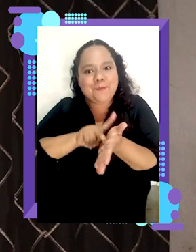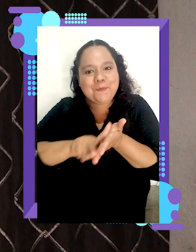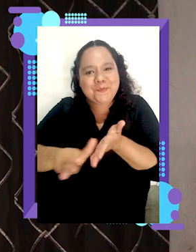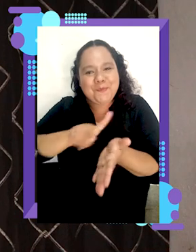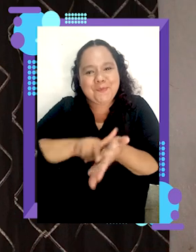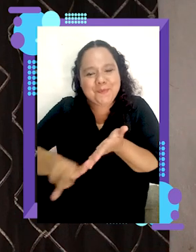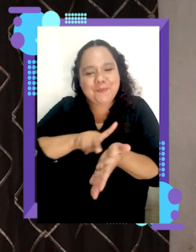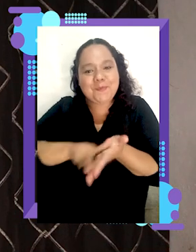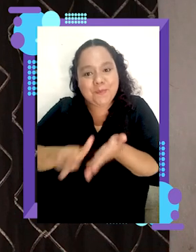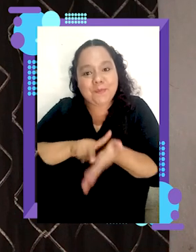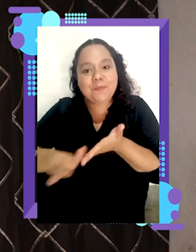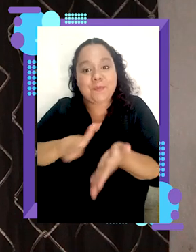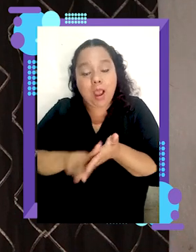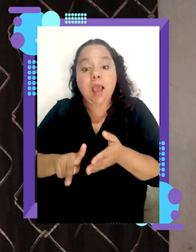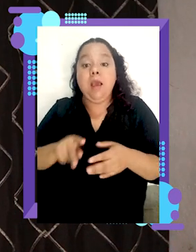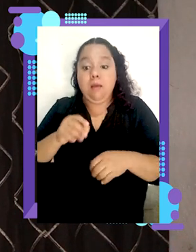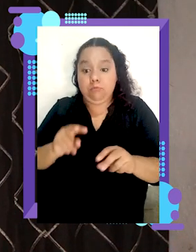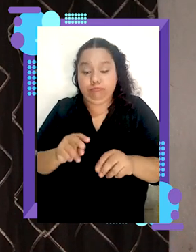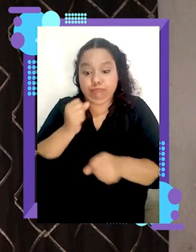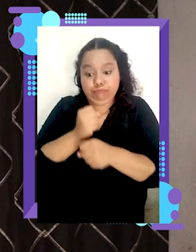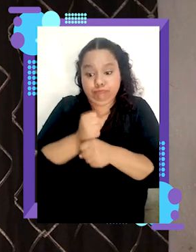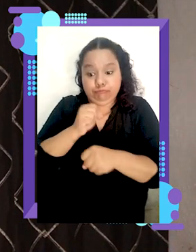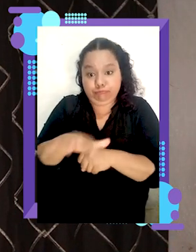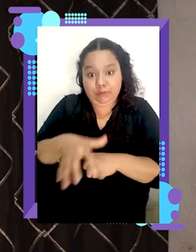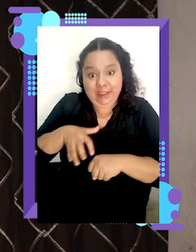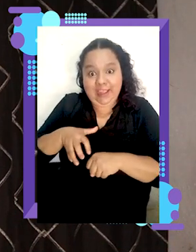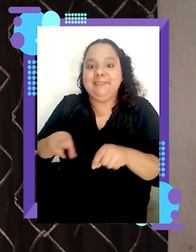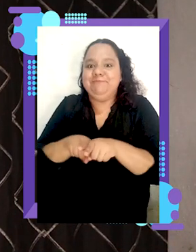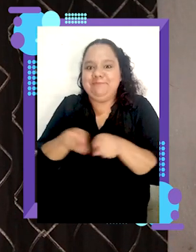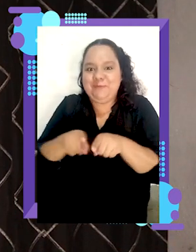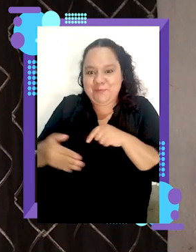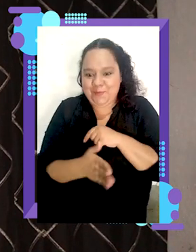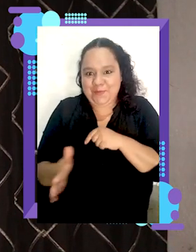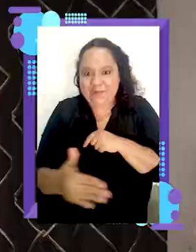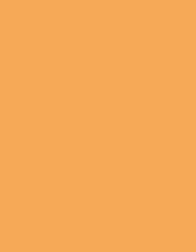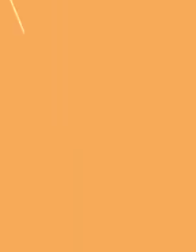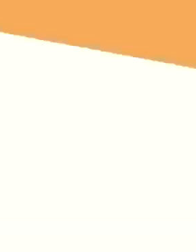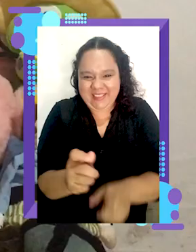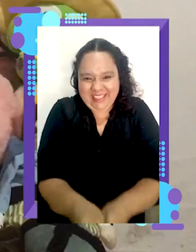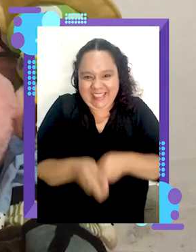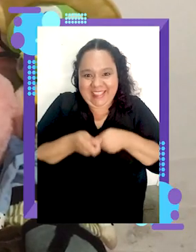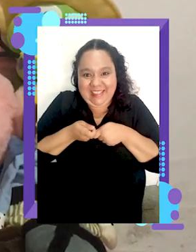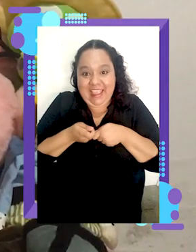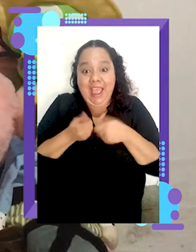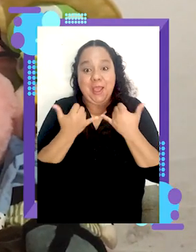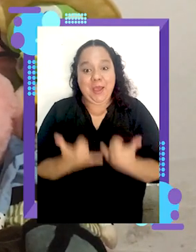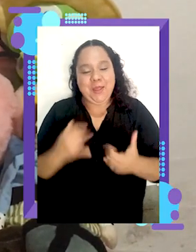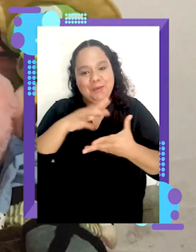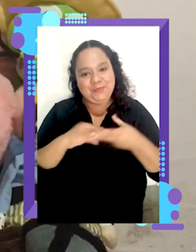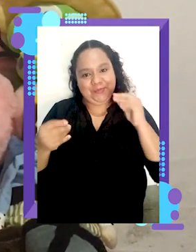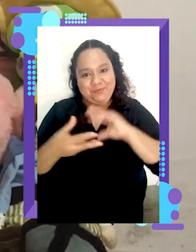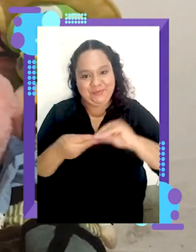plátano y viven especialmente de la tierra y del mar. Ellos son los garífunas. Ahora les voy